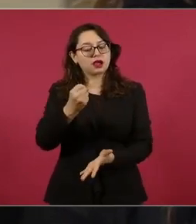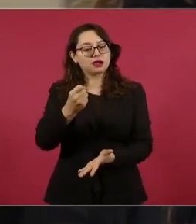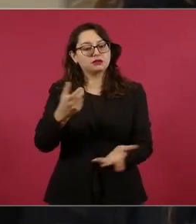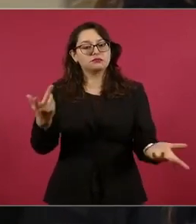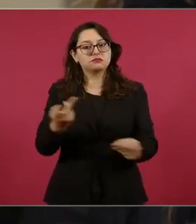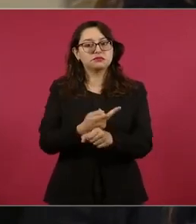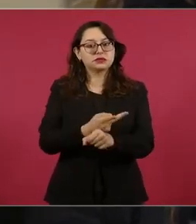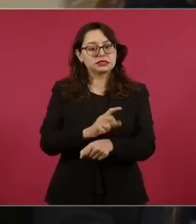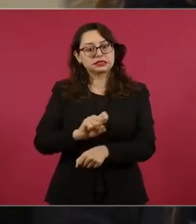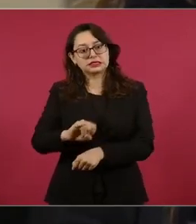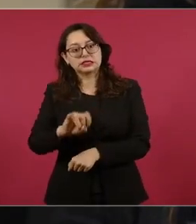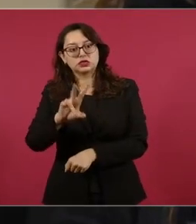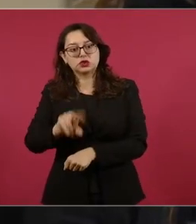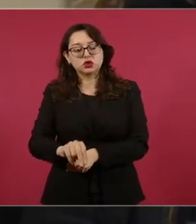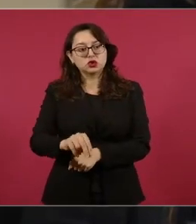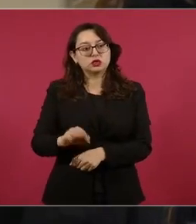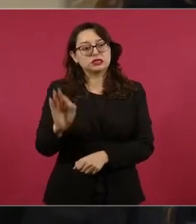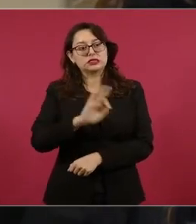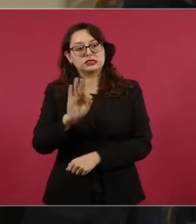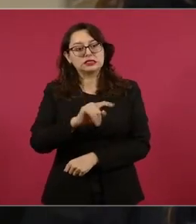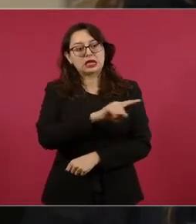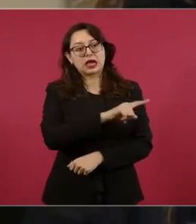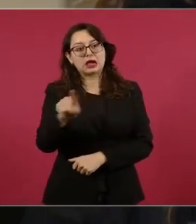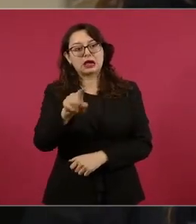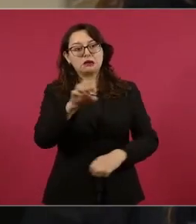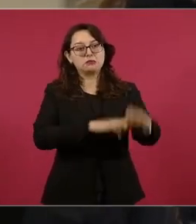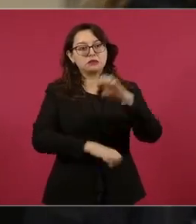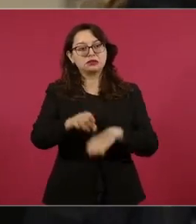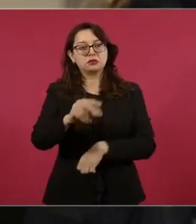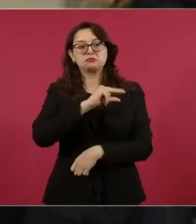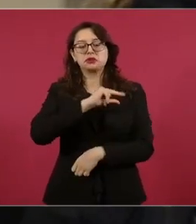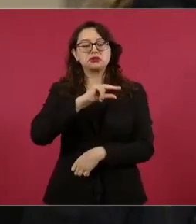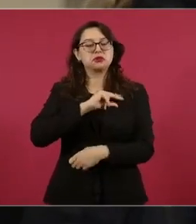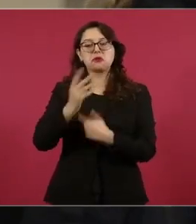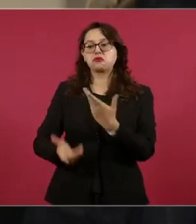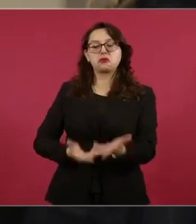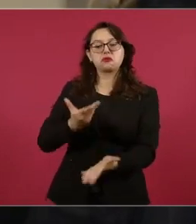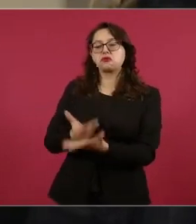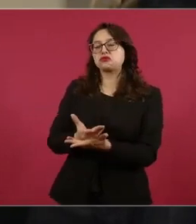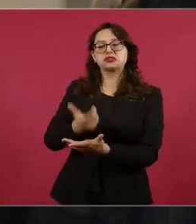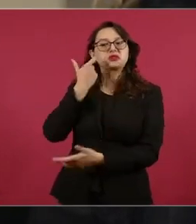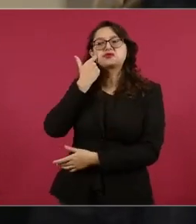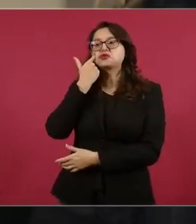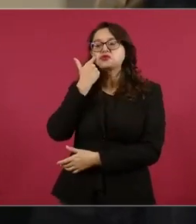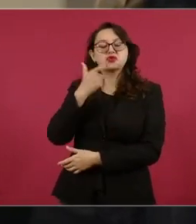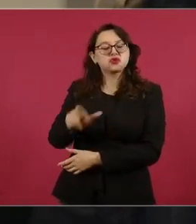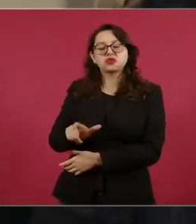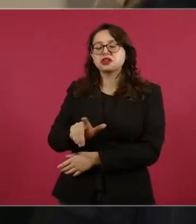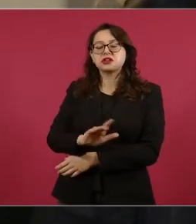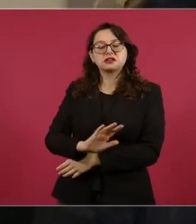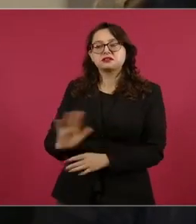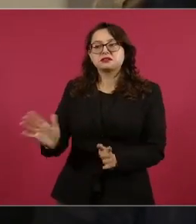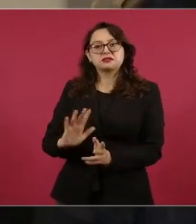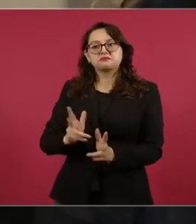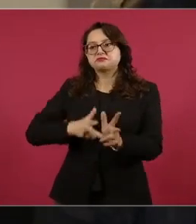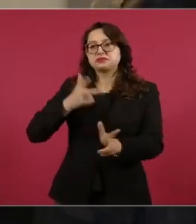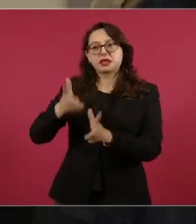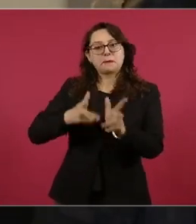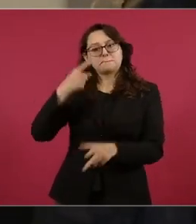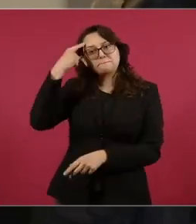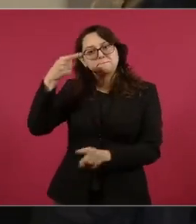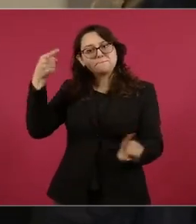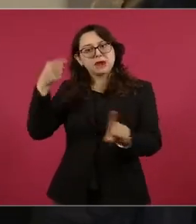que la que el concesionarios no presenten propuestas viables en inversión tiempo de construcción y modernización en plazos